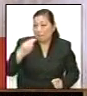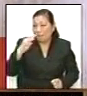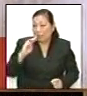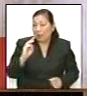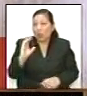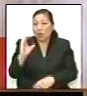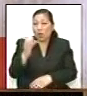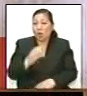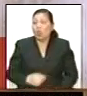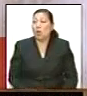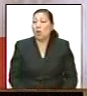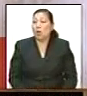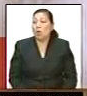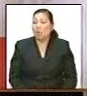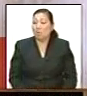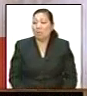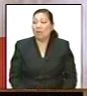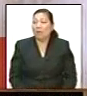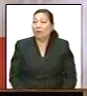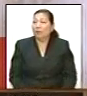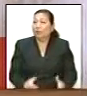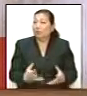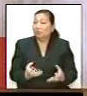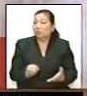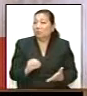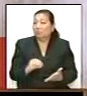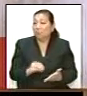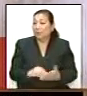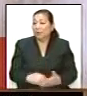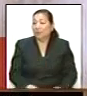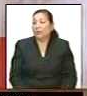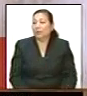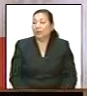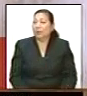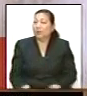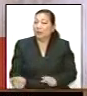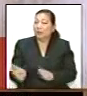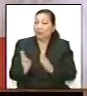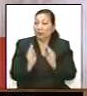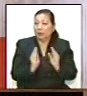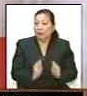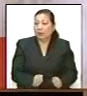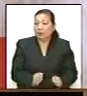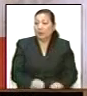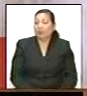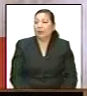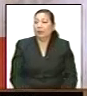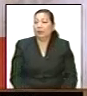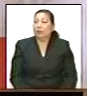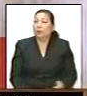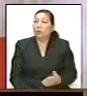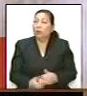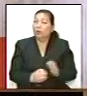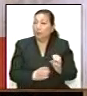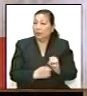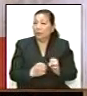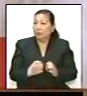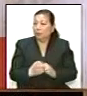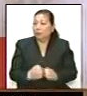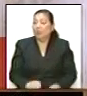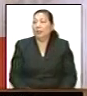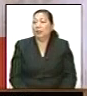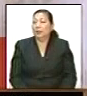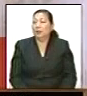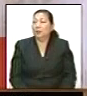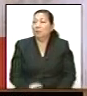colombia hicieron que por términos de acomodo de nuevos estamentos de nuevos